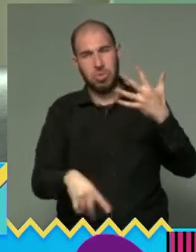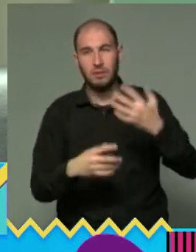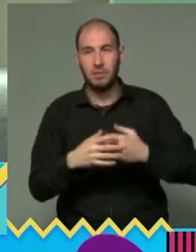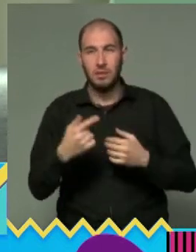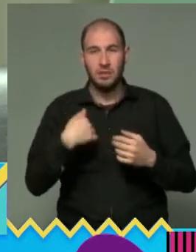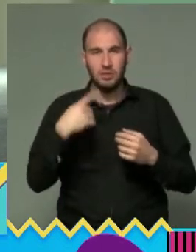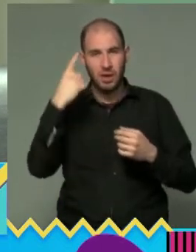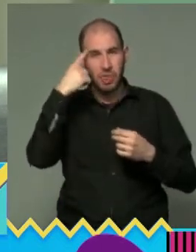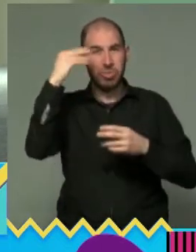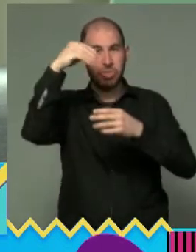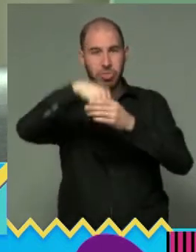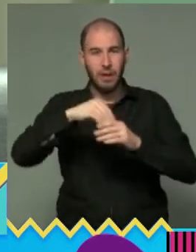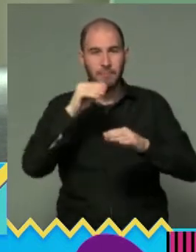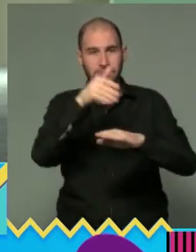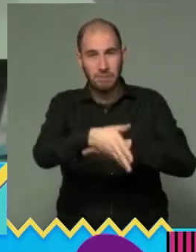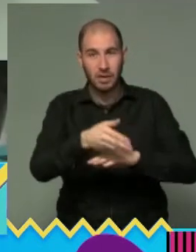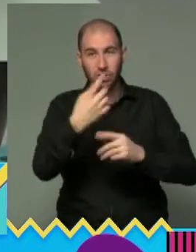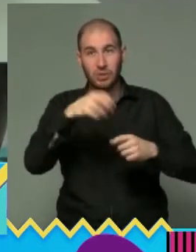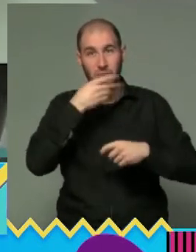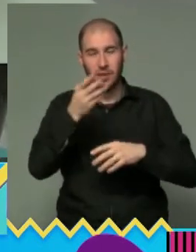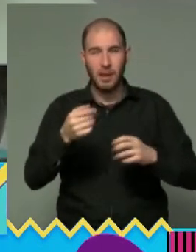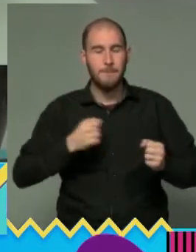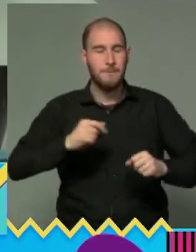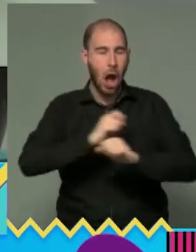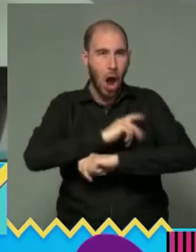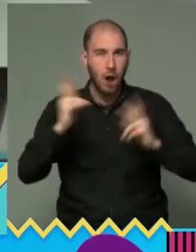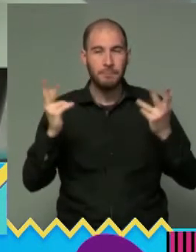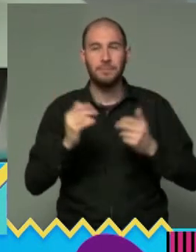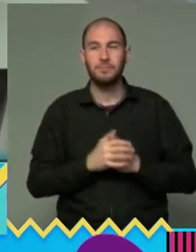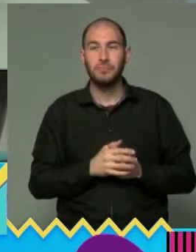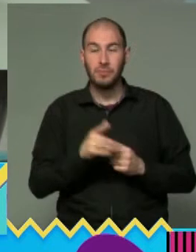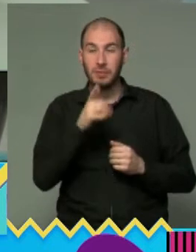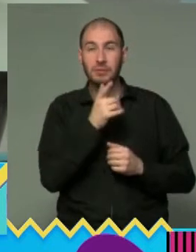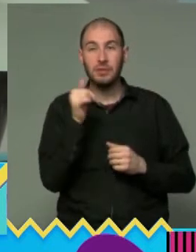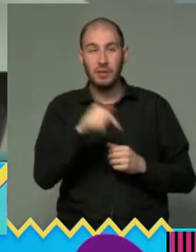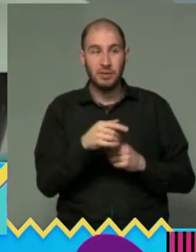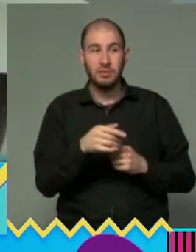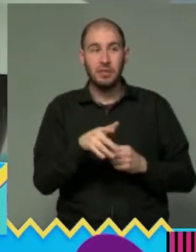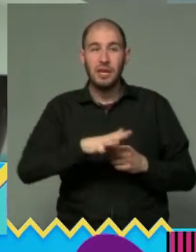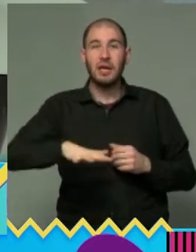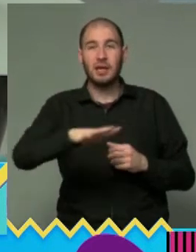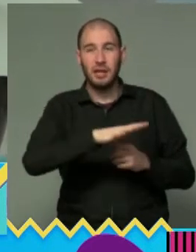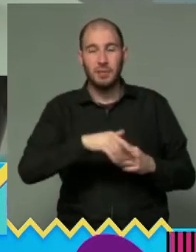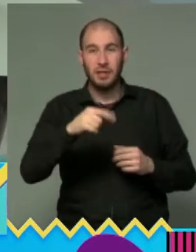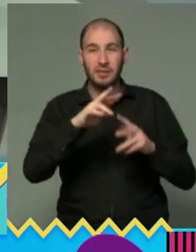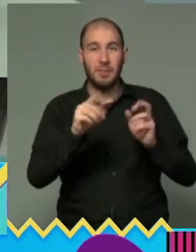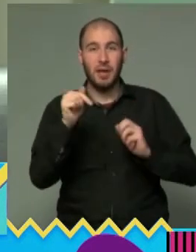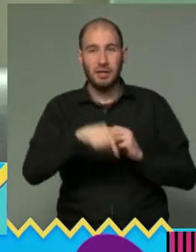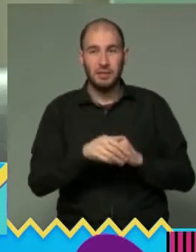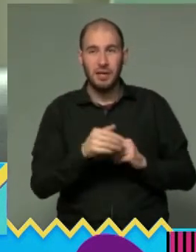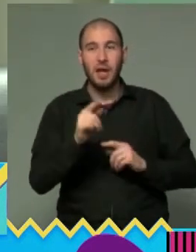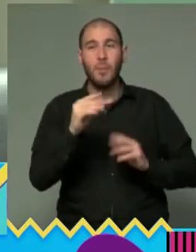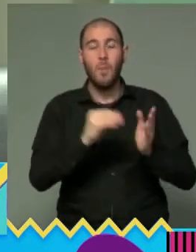voy con toda esa carga al lugar, cualquier cosa que pasa, pum, exploto. Entonces eso, yo creo que se generó un clima que genera estas cuestiones. Por